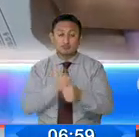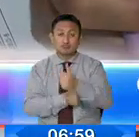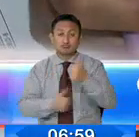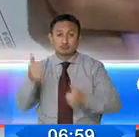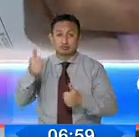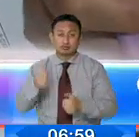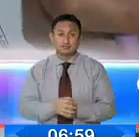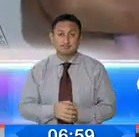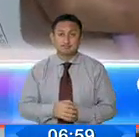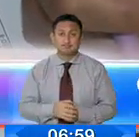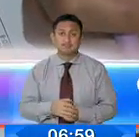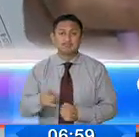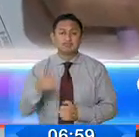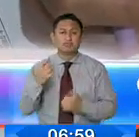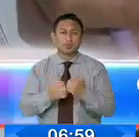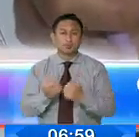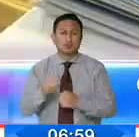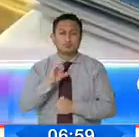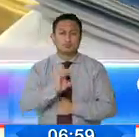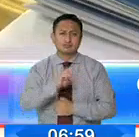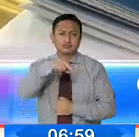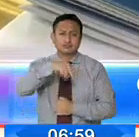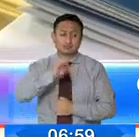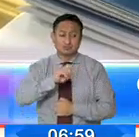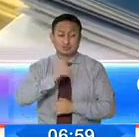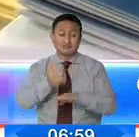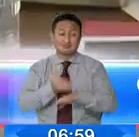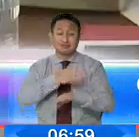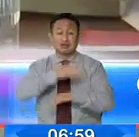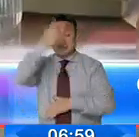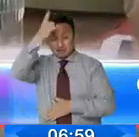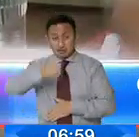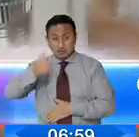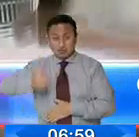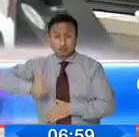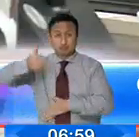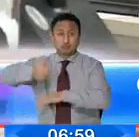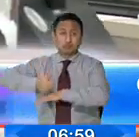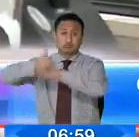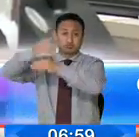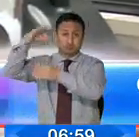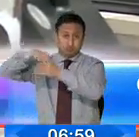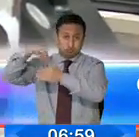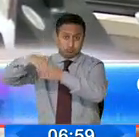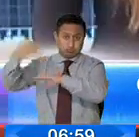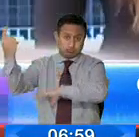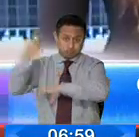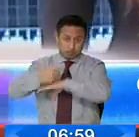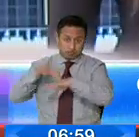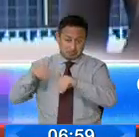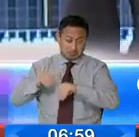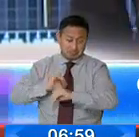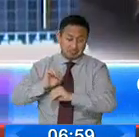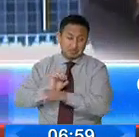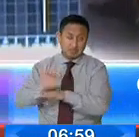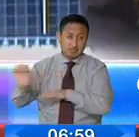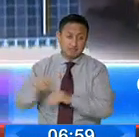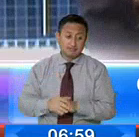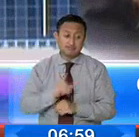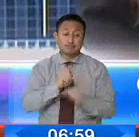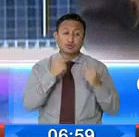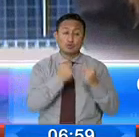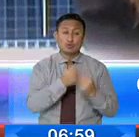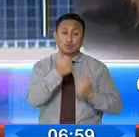El conflicto se da porque el CNE no acató el fallo del Tribunal Contencioso Electoral que permitía la inscripción de